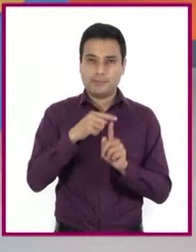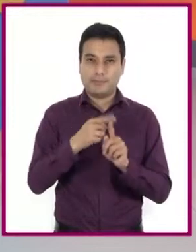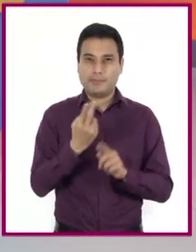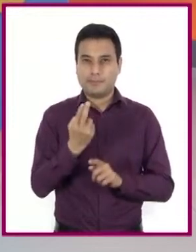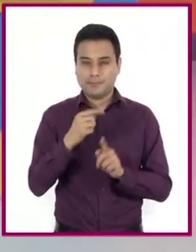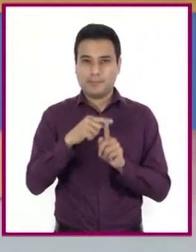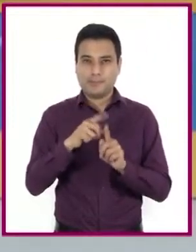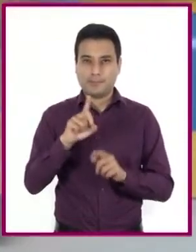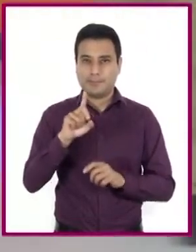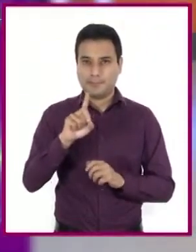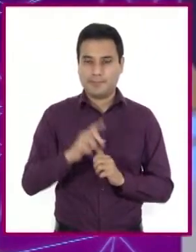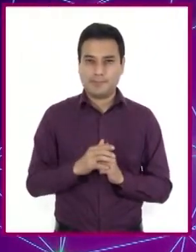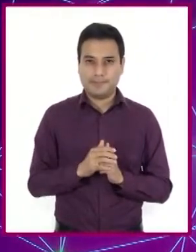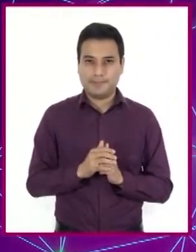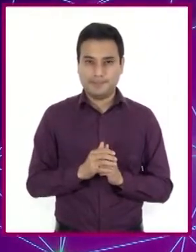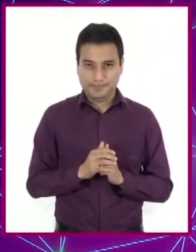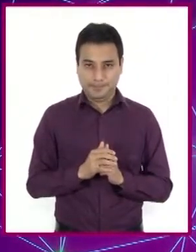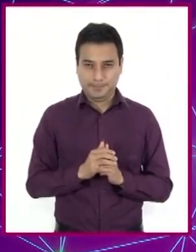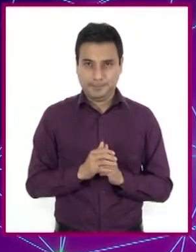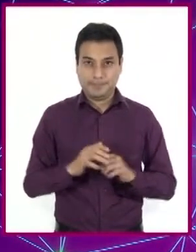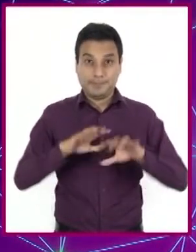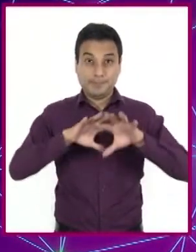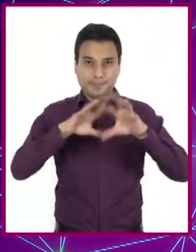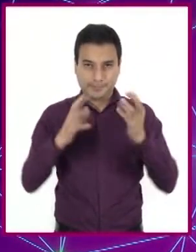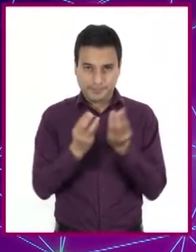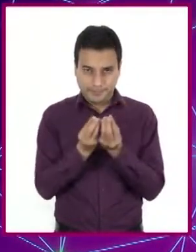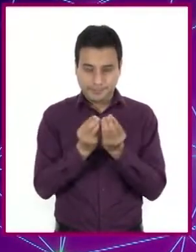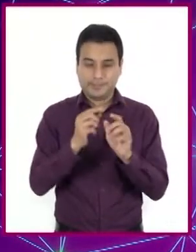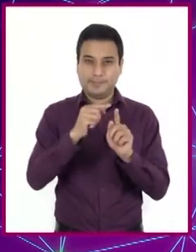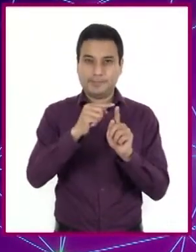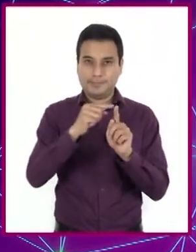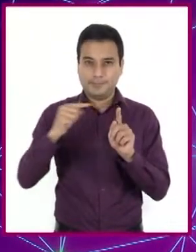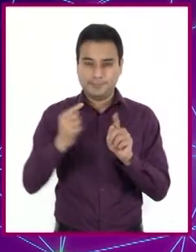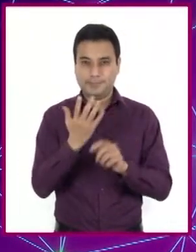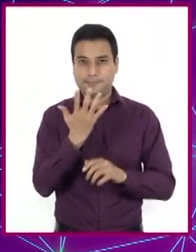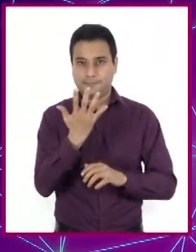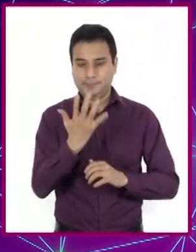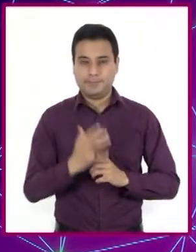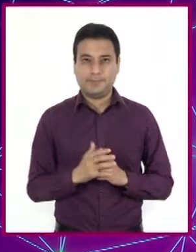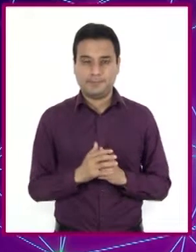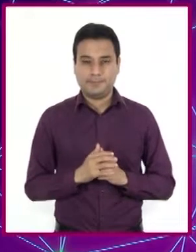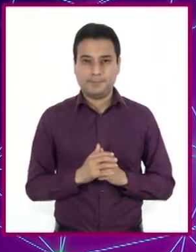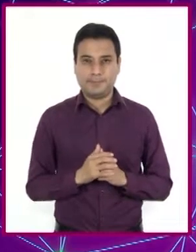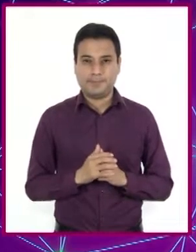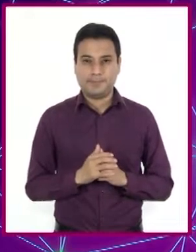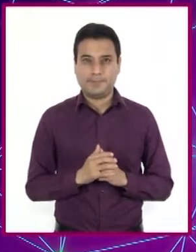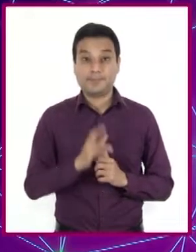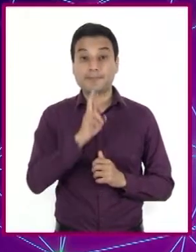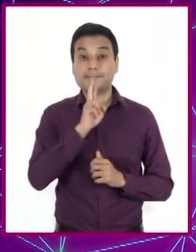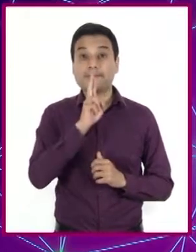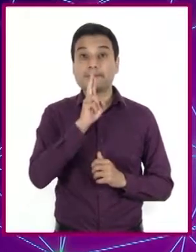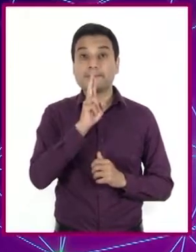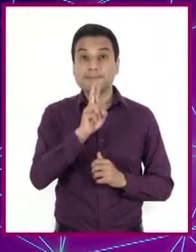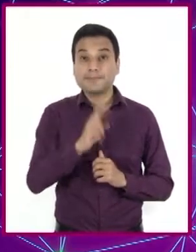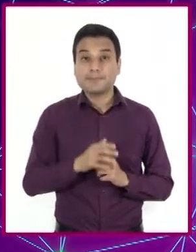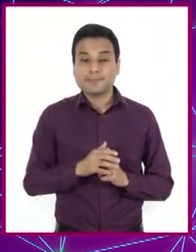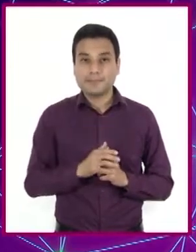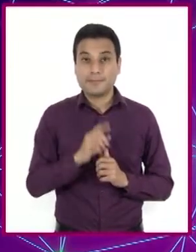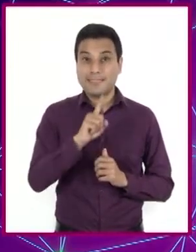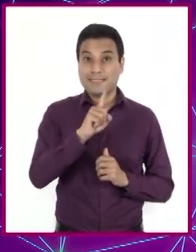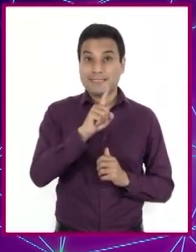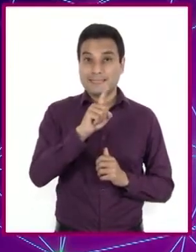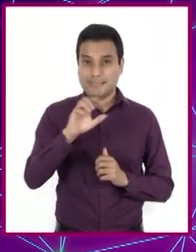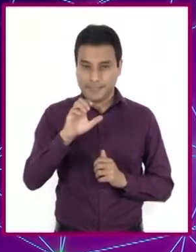30 entre el número total de valores, que son 5. La suma da como resultado 100,